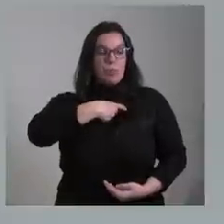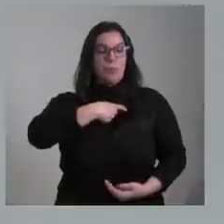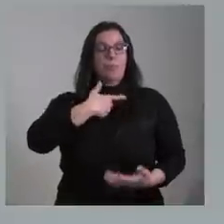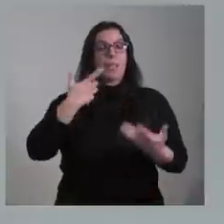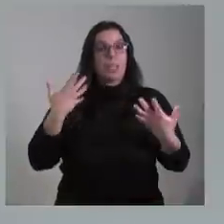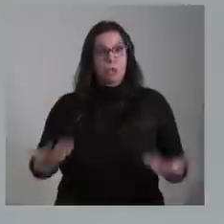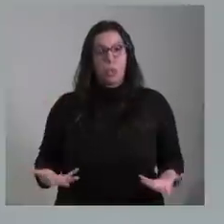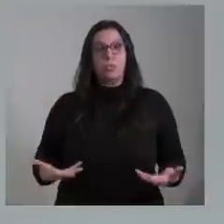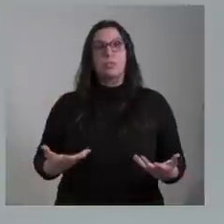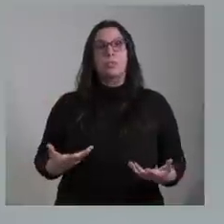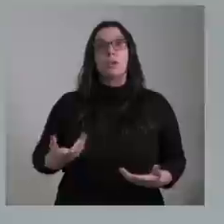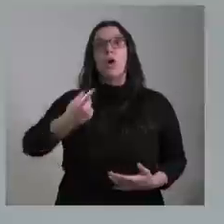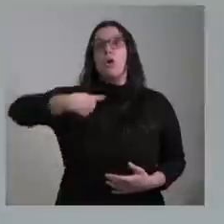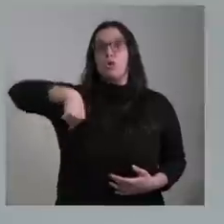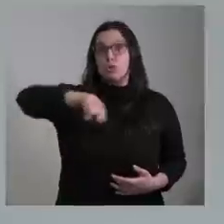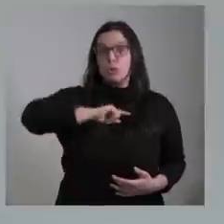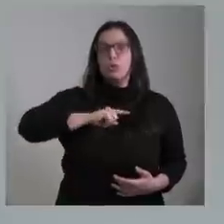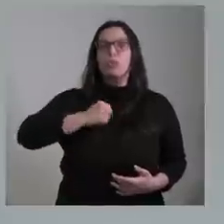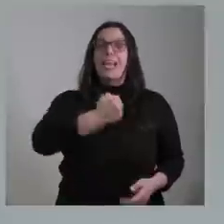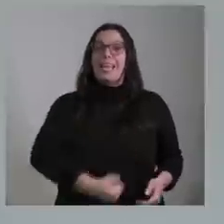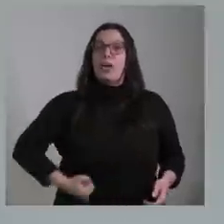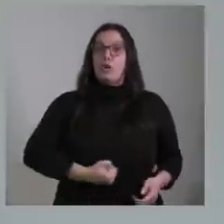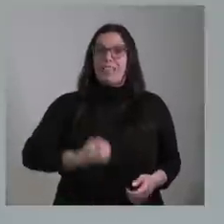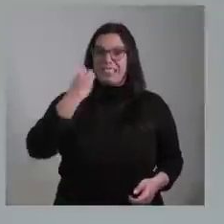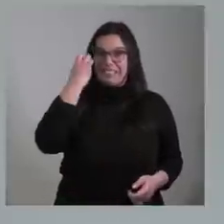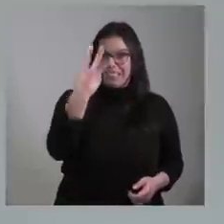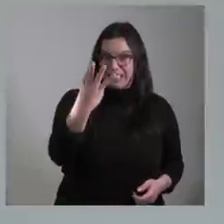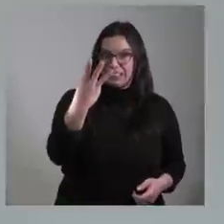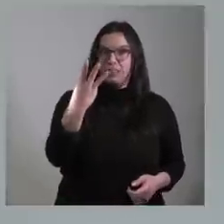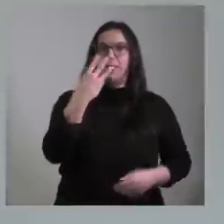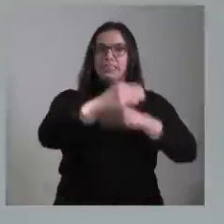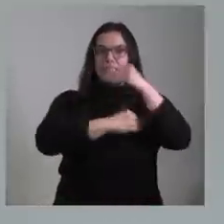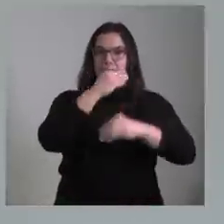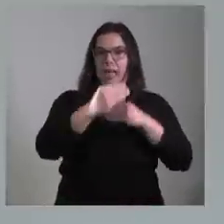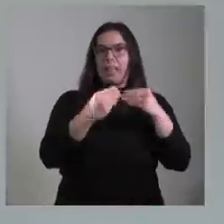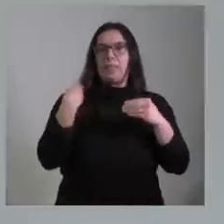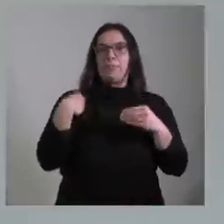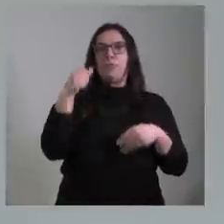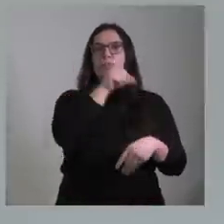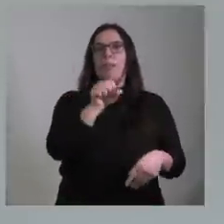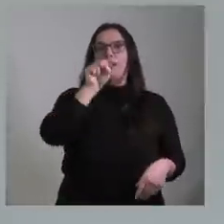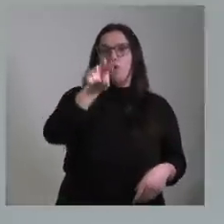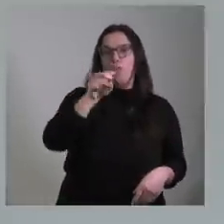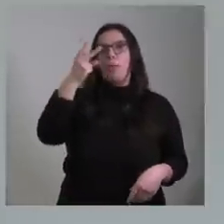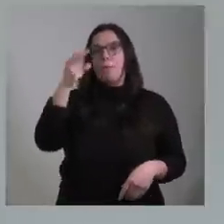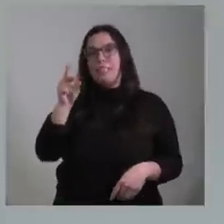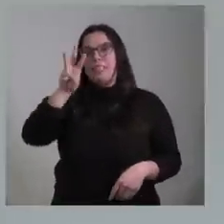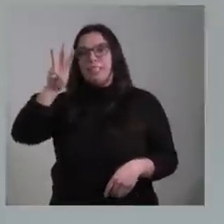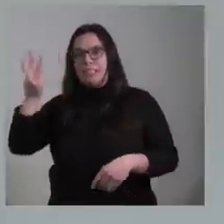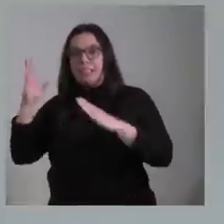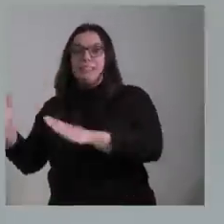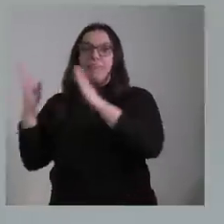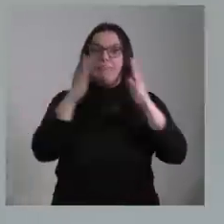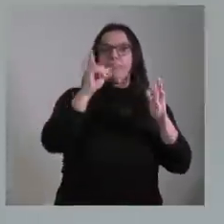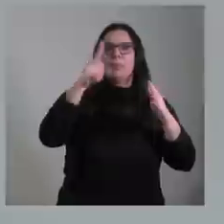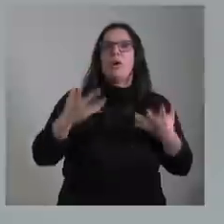nosotros aparte de las tres ecografías preceptivas que ya se vienen practicando la semana 12 en la 20 y en la 33 vamos a